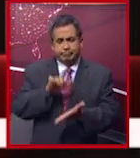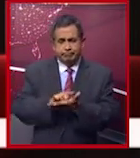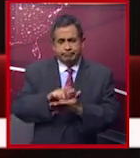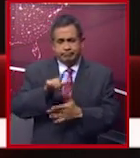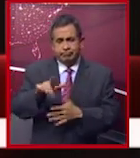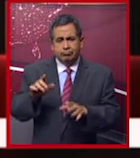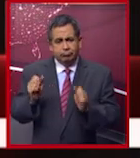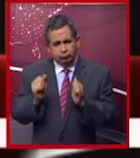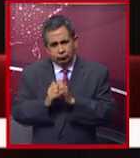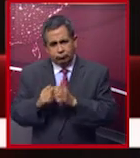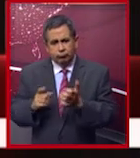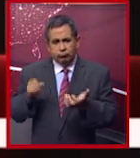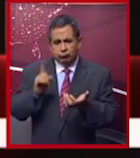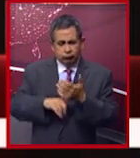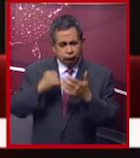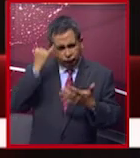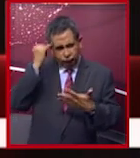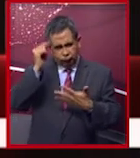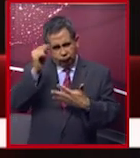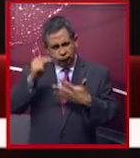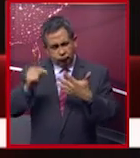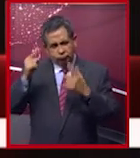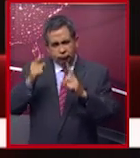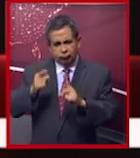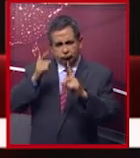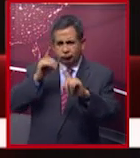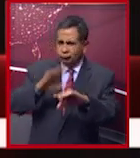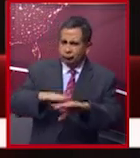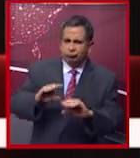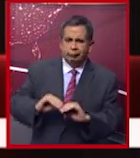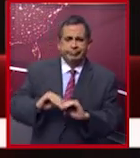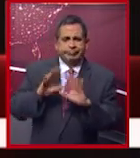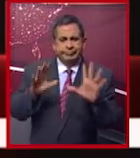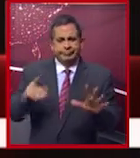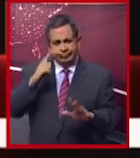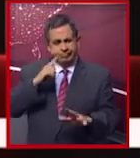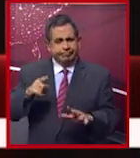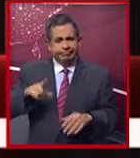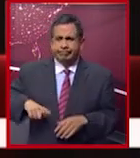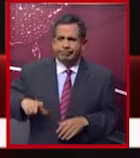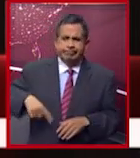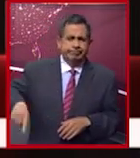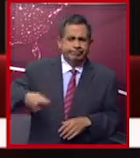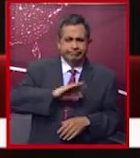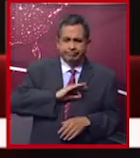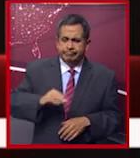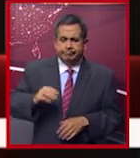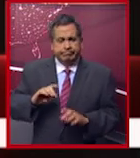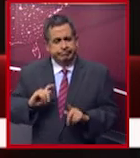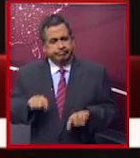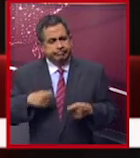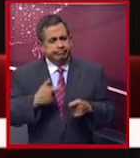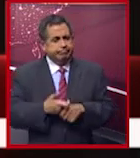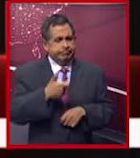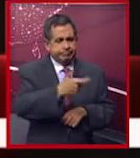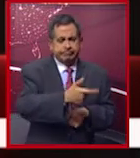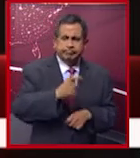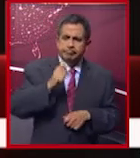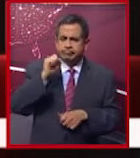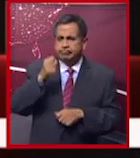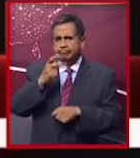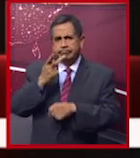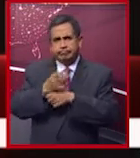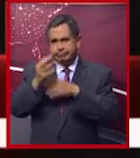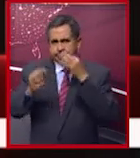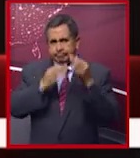que tenga criterios objetivos y transparentes para que los gobiernos puedan contratar